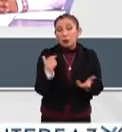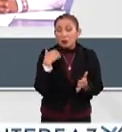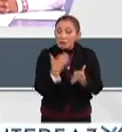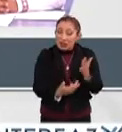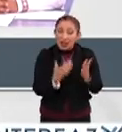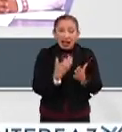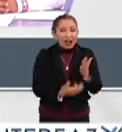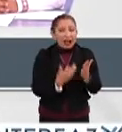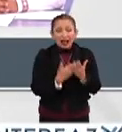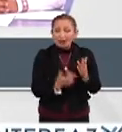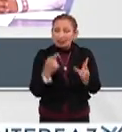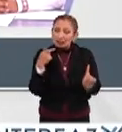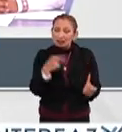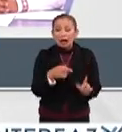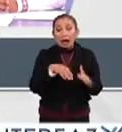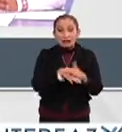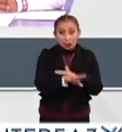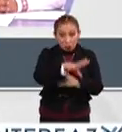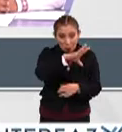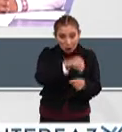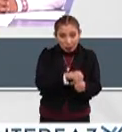llegado, digamos, al pleno acceso